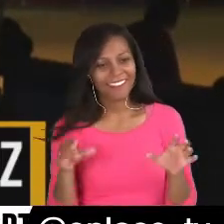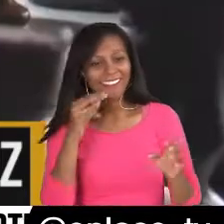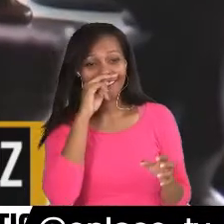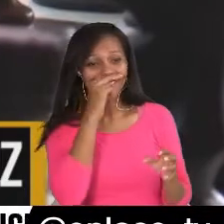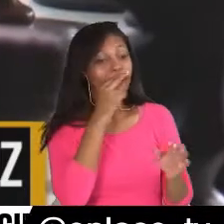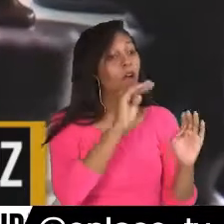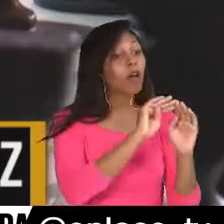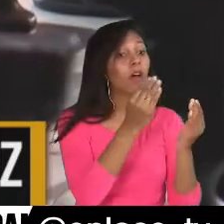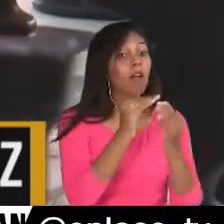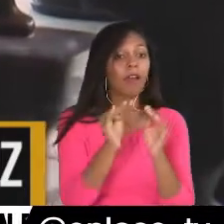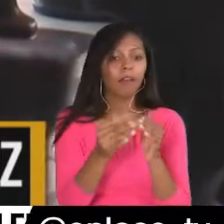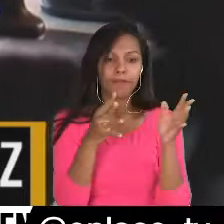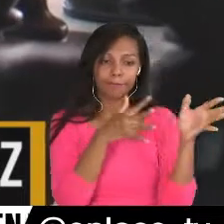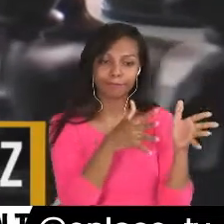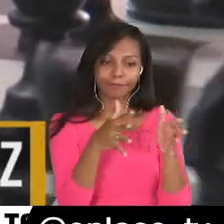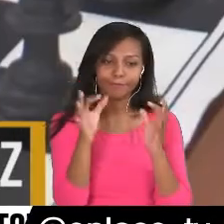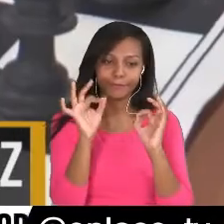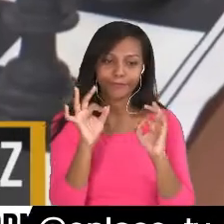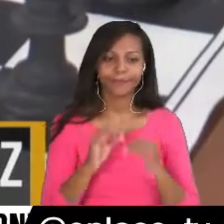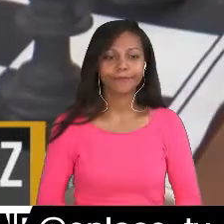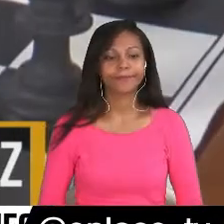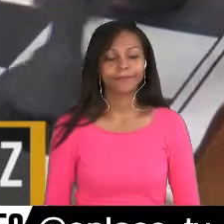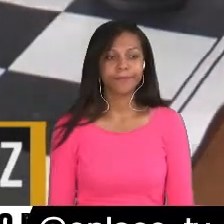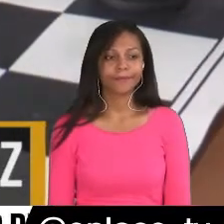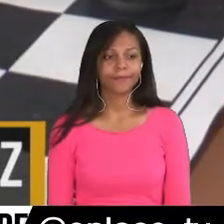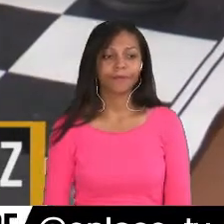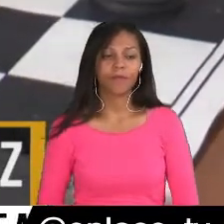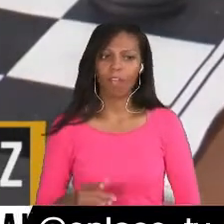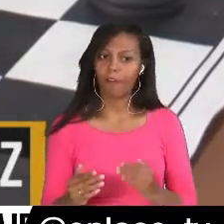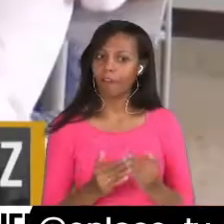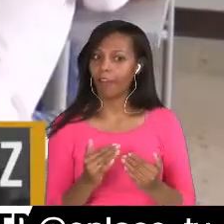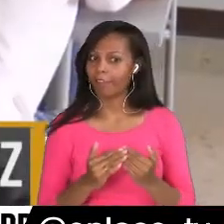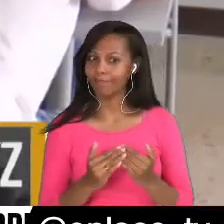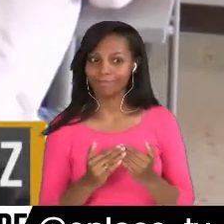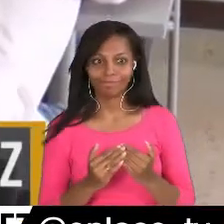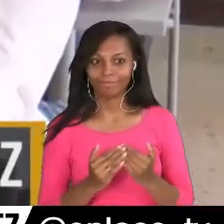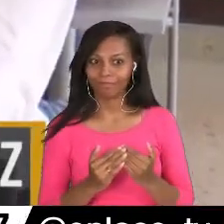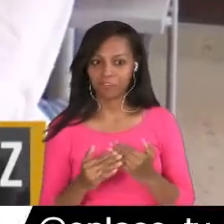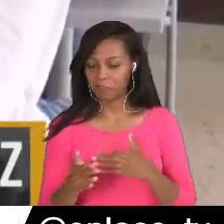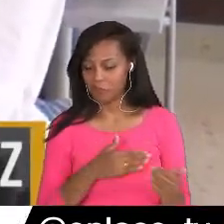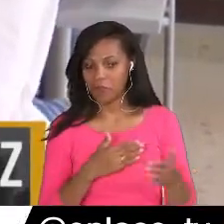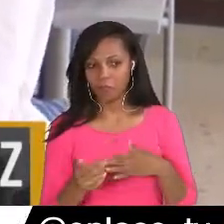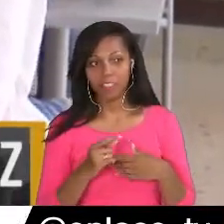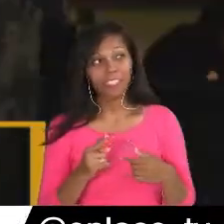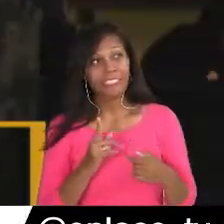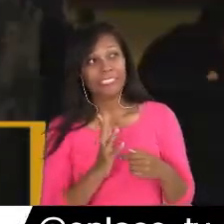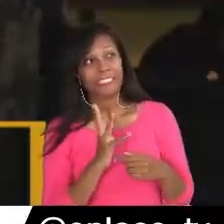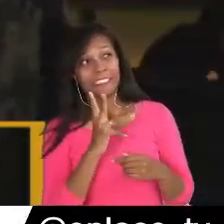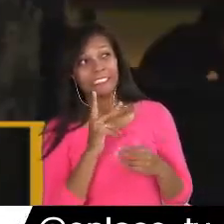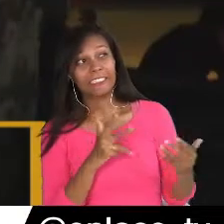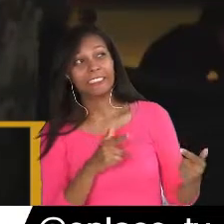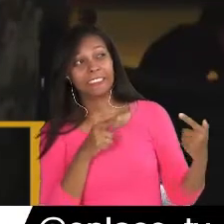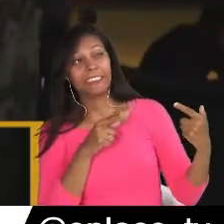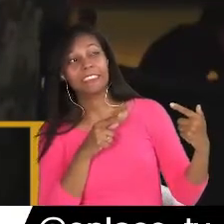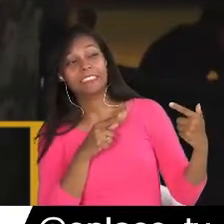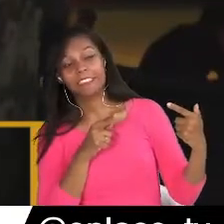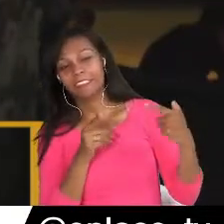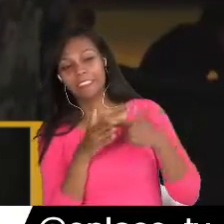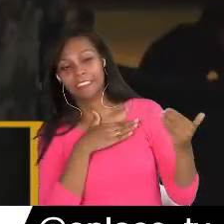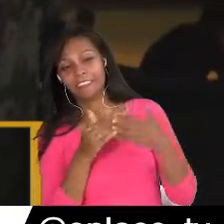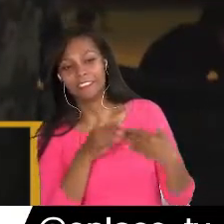Bermeja. Saben que no la tendrán fácil, sin embargo, están listos para enfrentar a los más grandes. Están jugando, van a jugar los mejores jugadores de